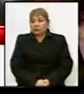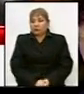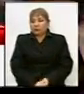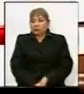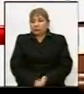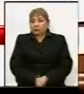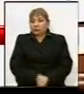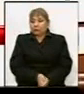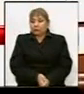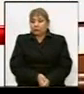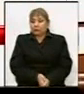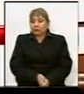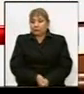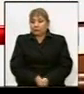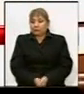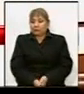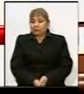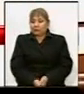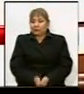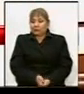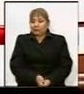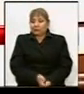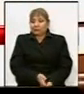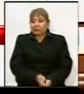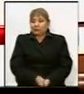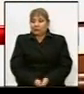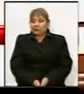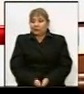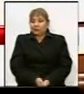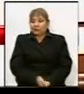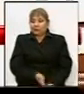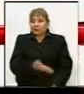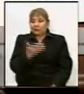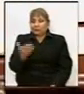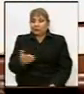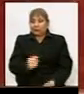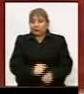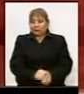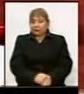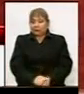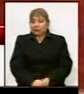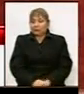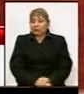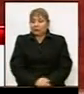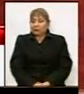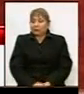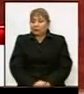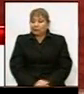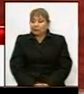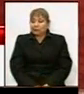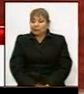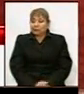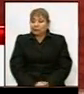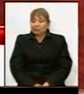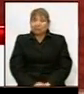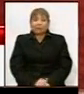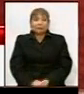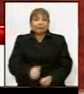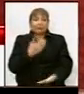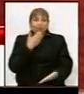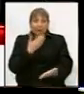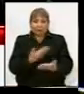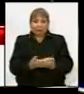grandes gorditas narradas estaba en interrupción por eso no hay adicionales para que continúe colorista acuña muchas gracias señor